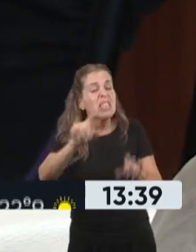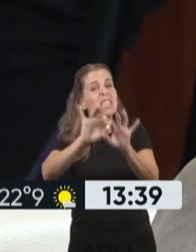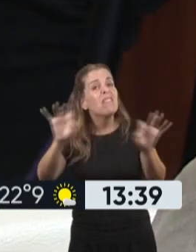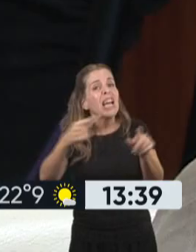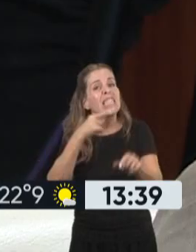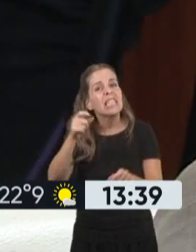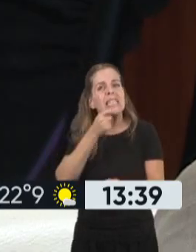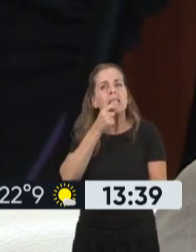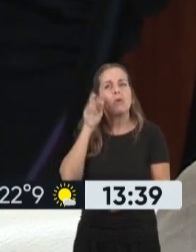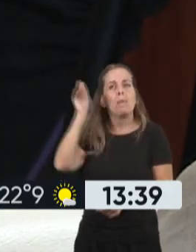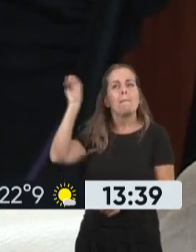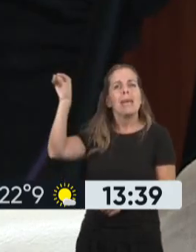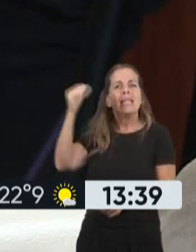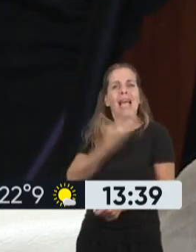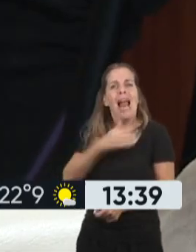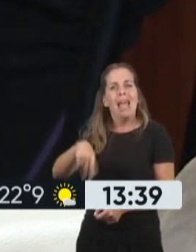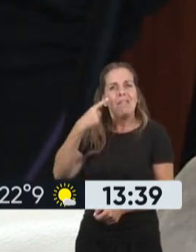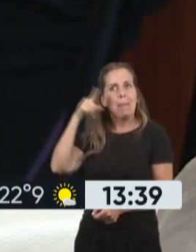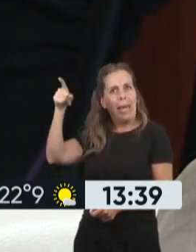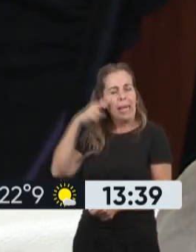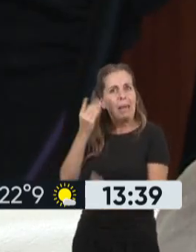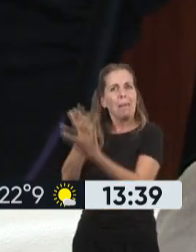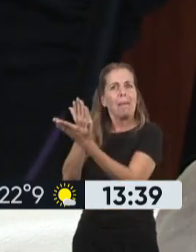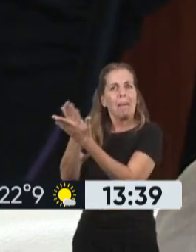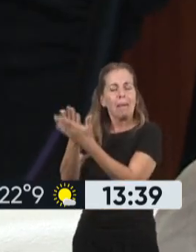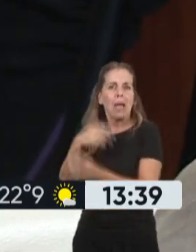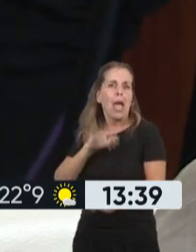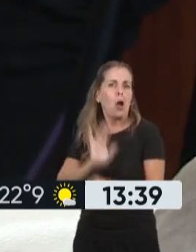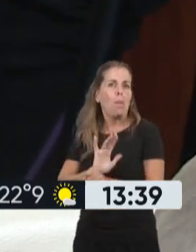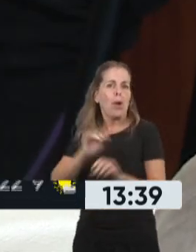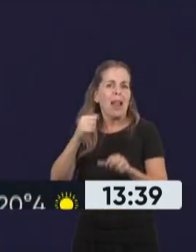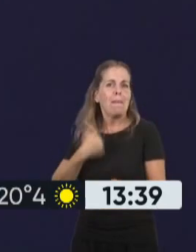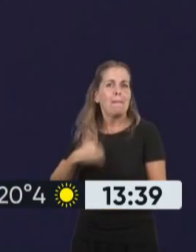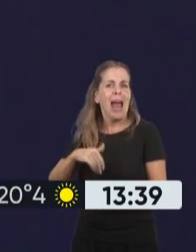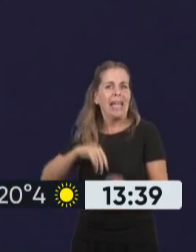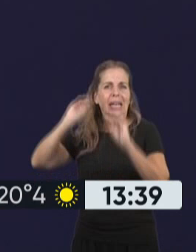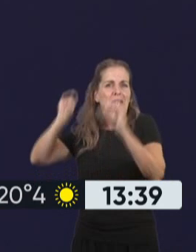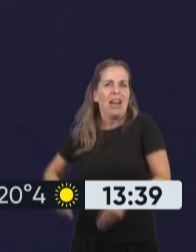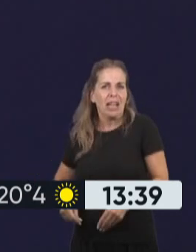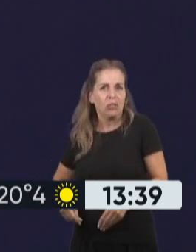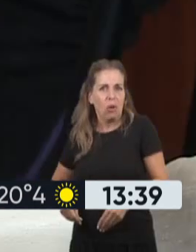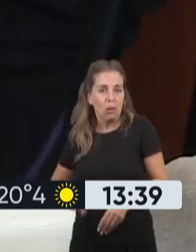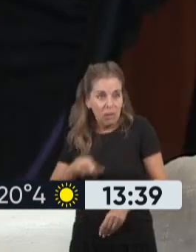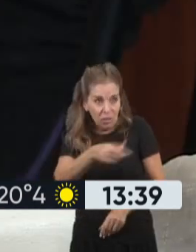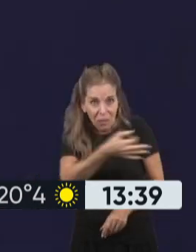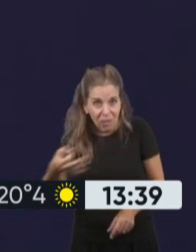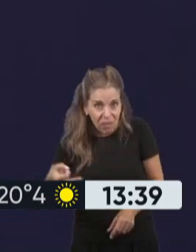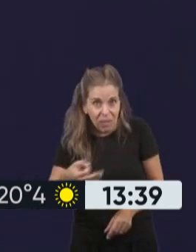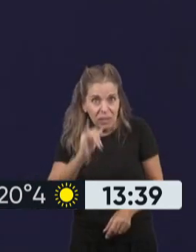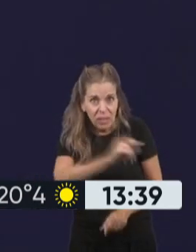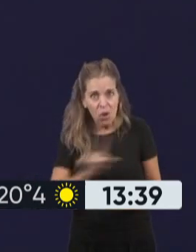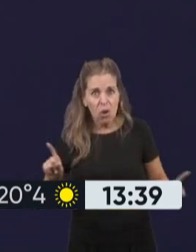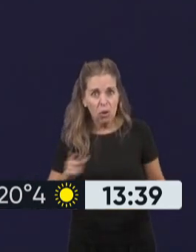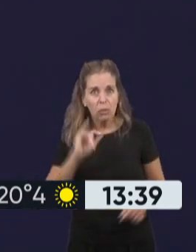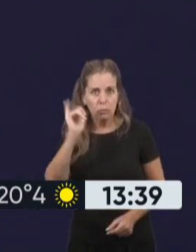evidencia el rotundo fracaso del gobierno. Argentina, un país, punto. Sí. ¿Es cierto? Sí, por